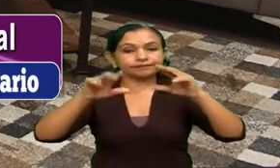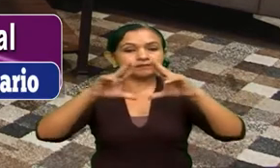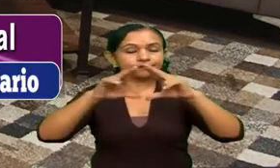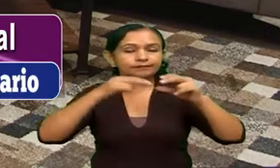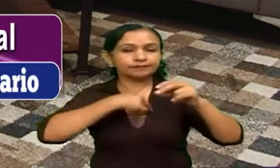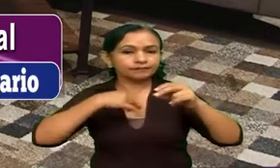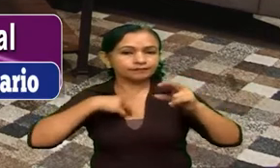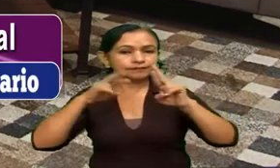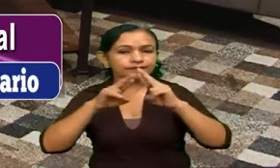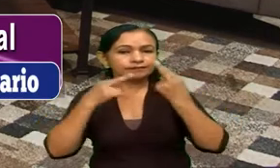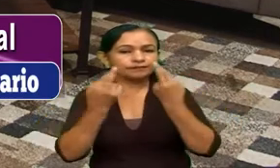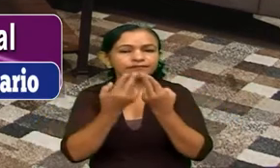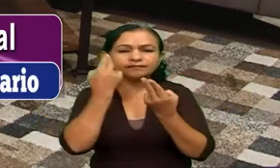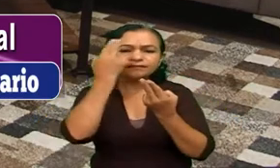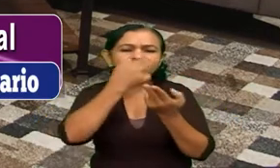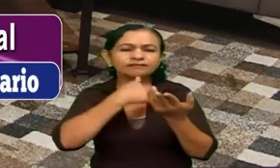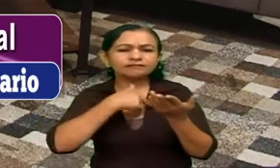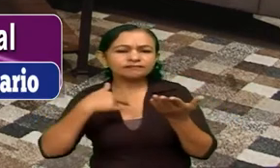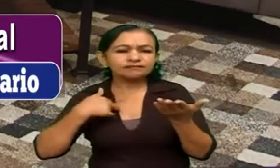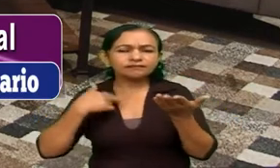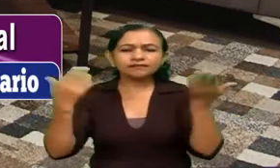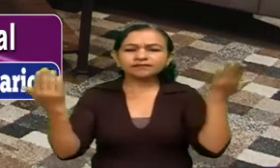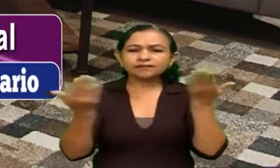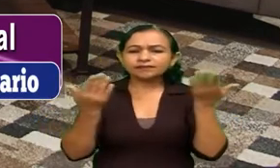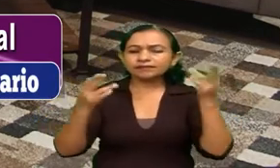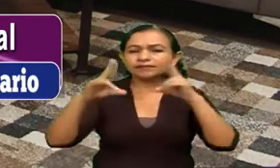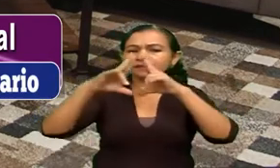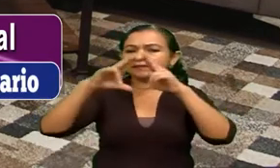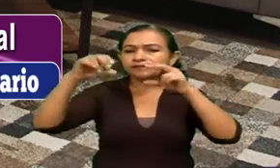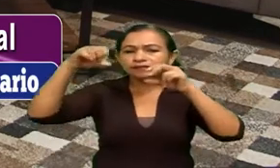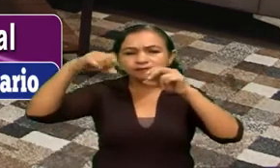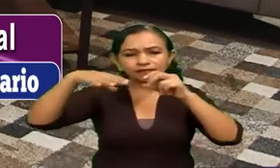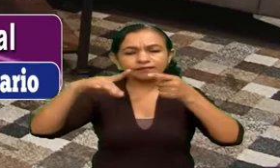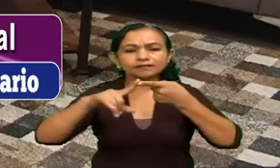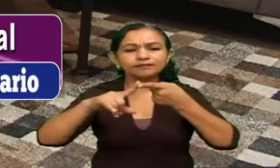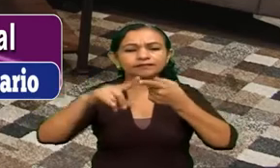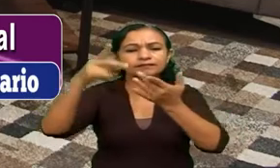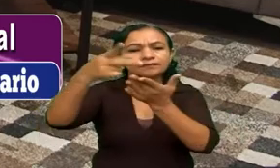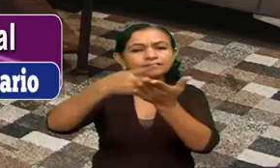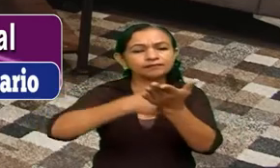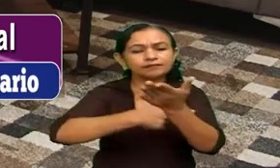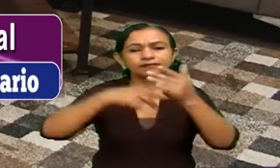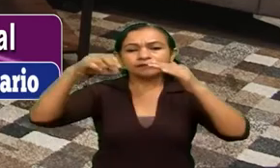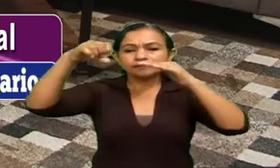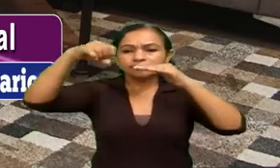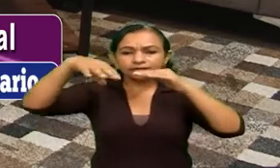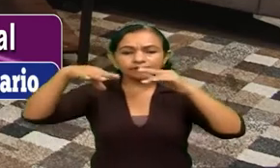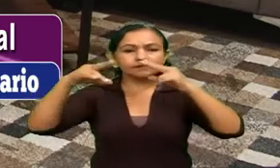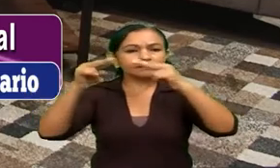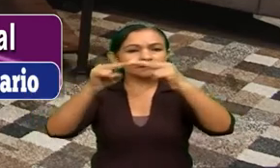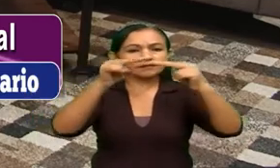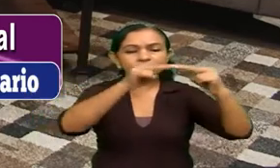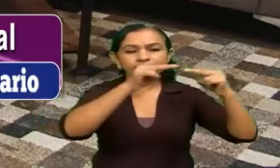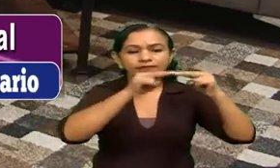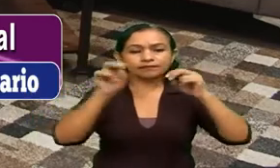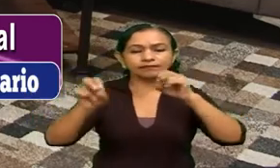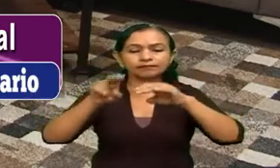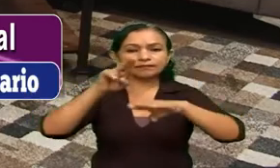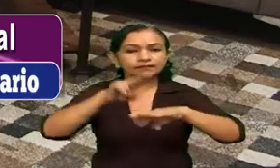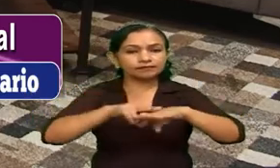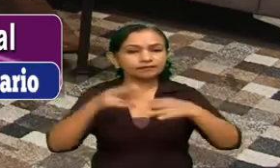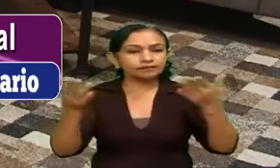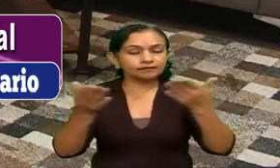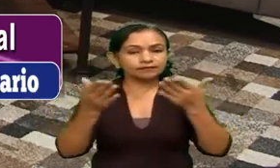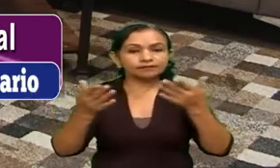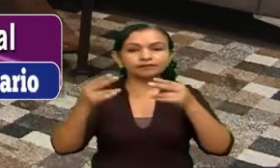haciendo, cómo estamos con la cobertura eléctrica, cómo vamos con los proyectos de transmisión de todo el sistema interconectado nacional, cómo vamos con la